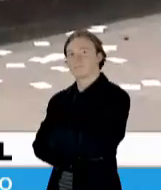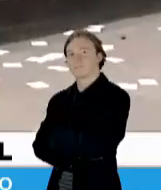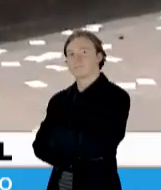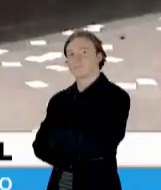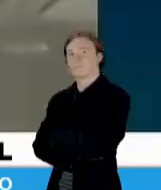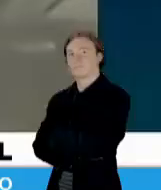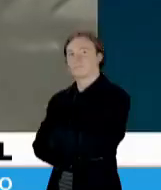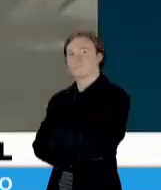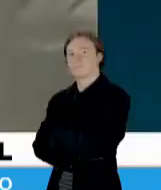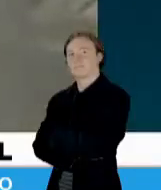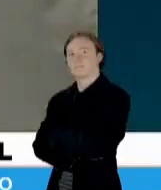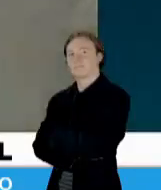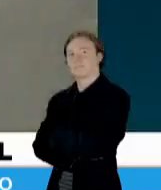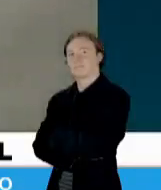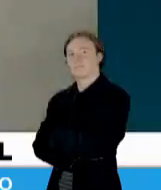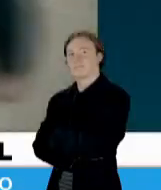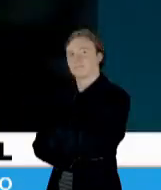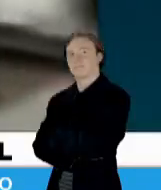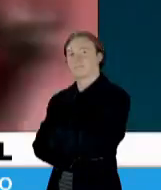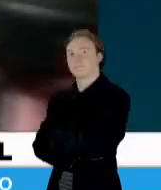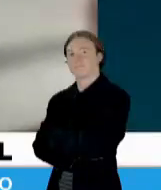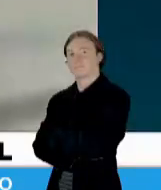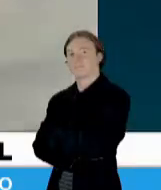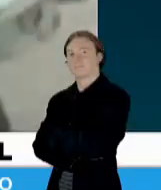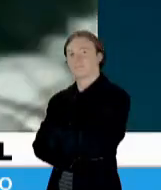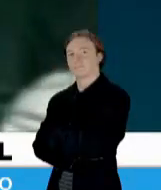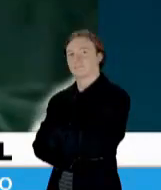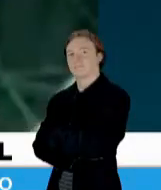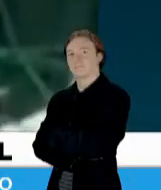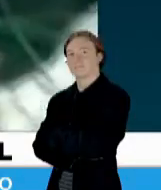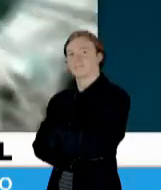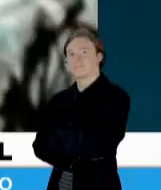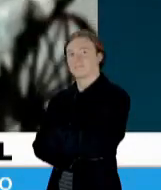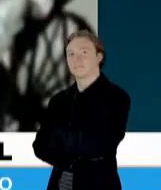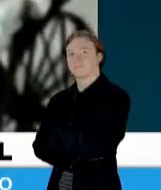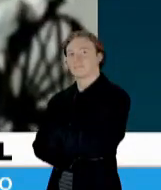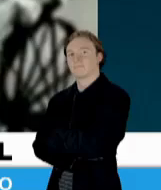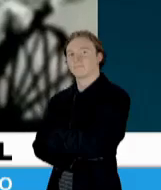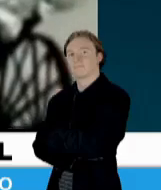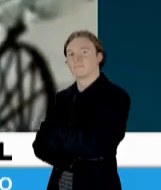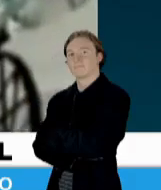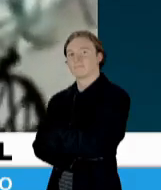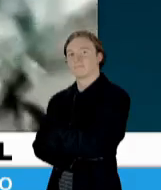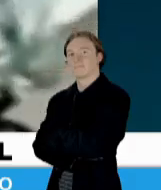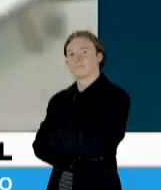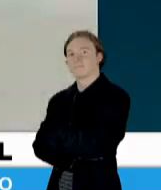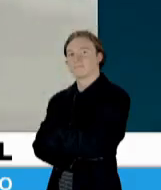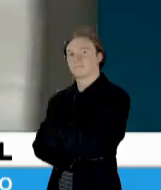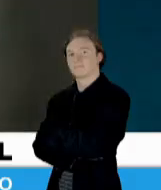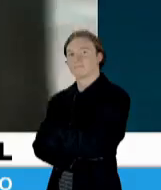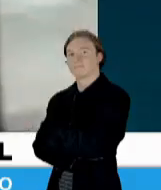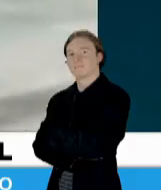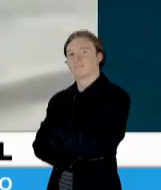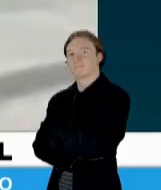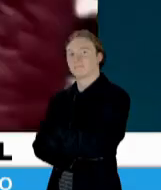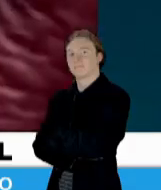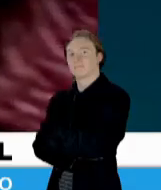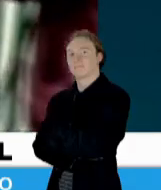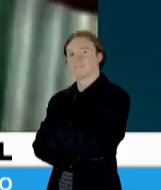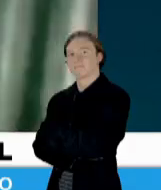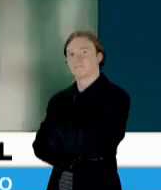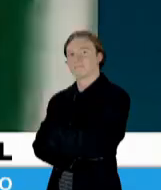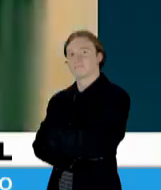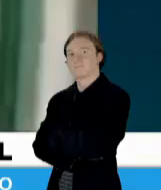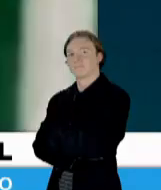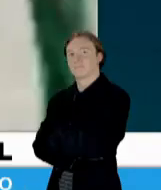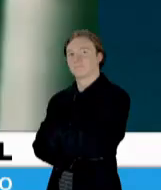Ante futuras manifestaciones, el ministro de Educación, Marco Antonio Ávila, aclaró que no han recibido ningún petitorio, pero que en caso de que existan movilizaciones,